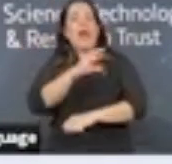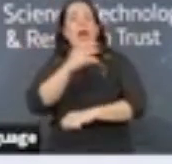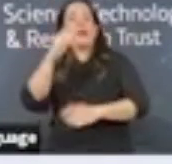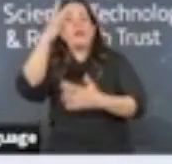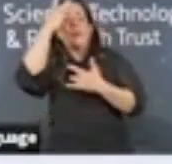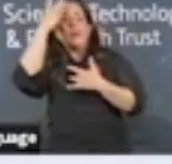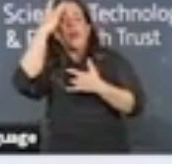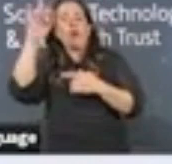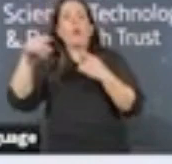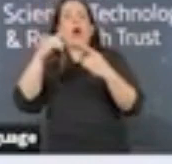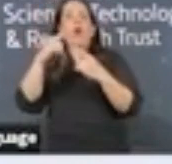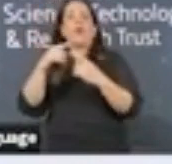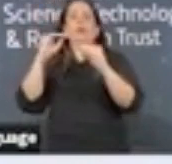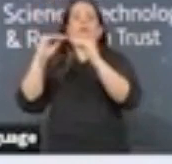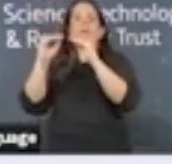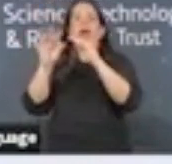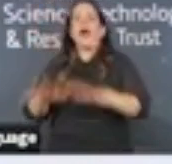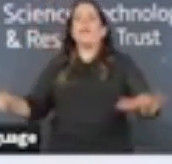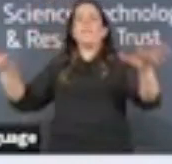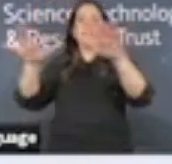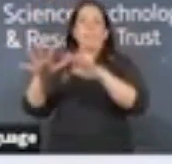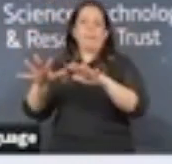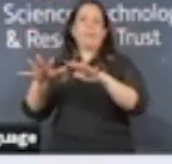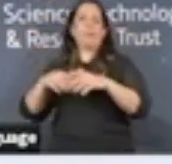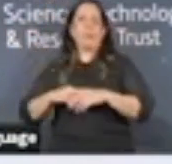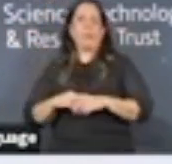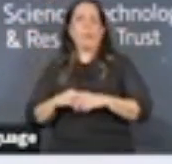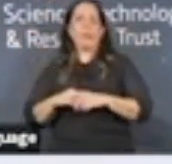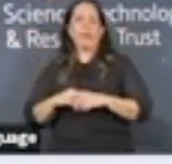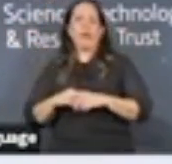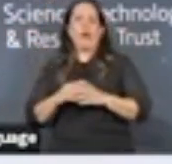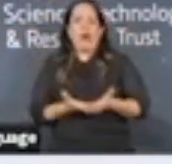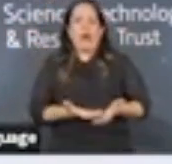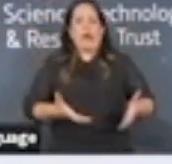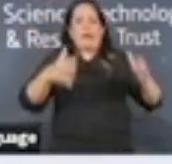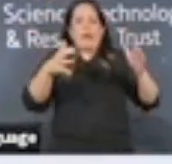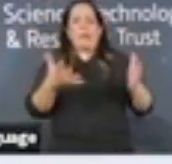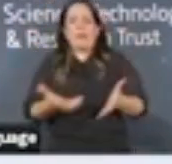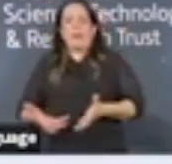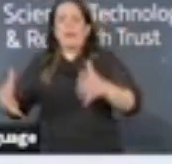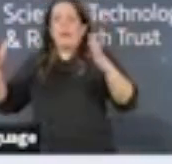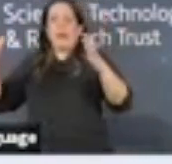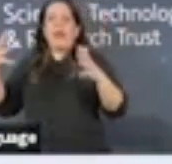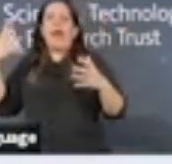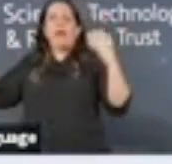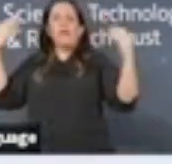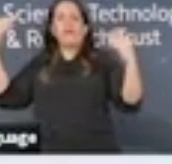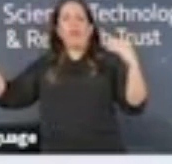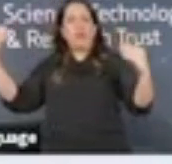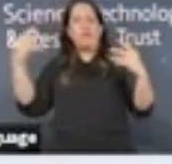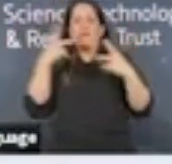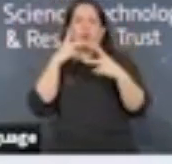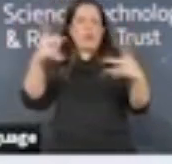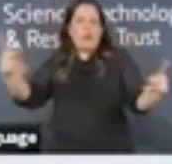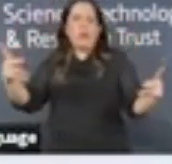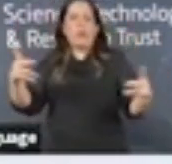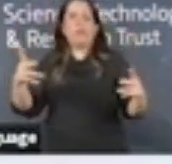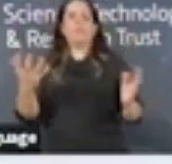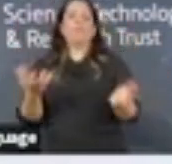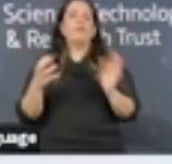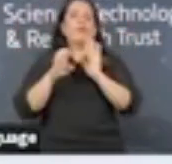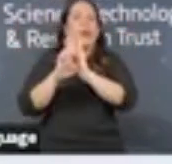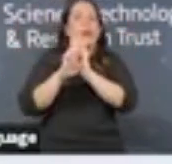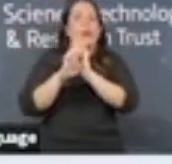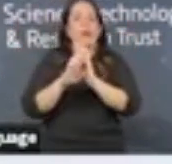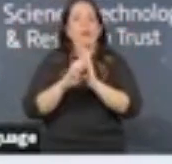mejorar el ambiente relacionado con los recipientes y los servicios públicos. Por ejemplo, reparando los pozos